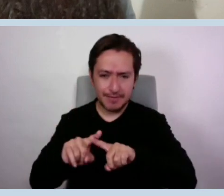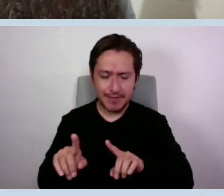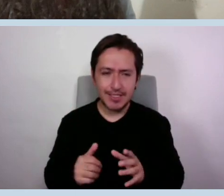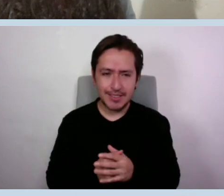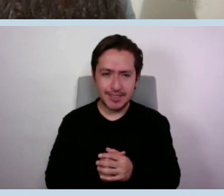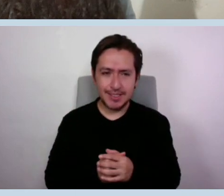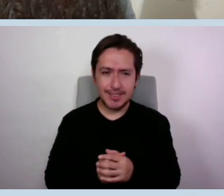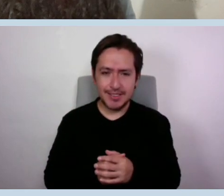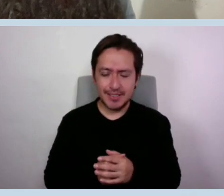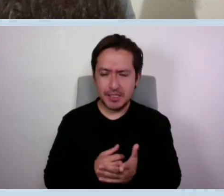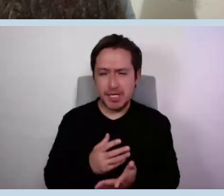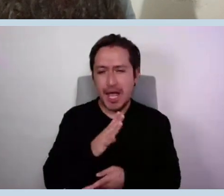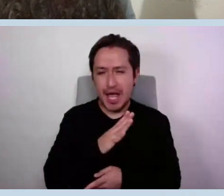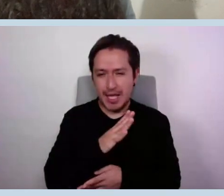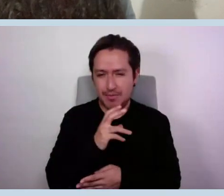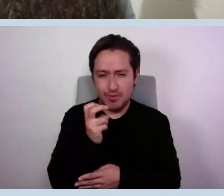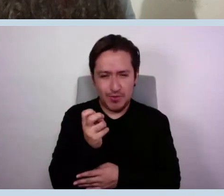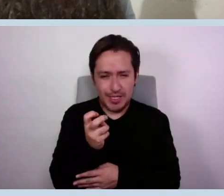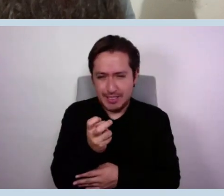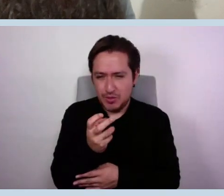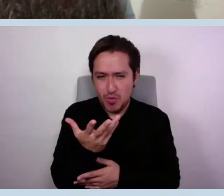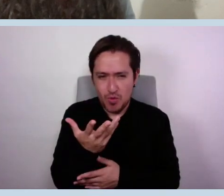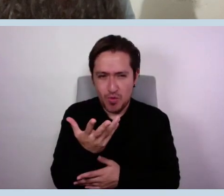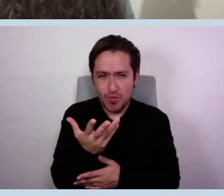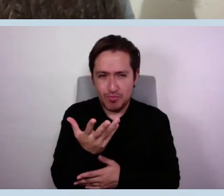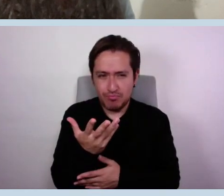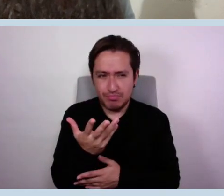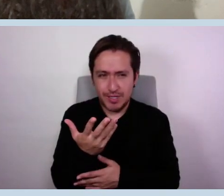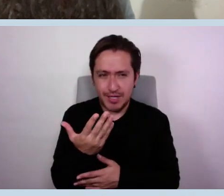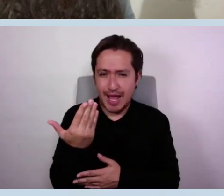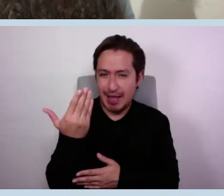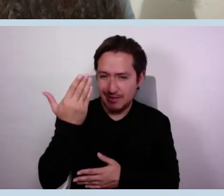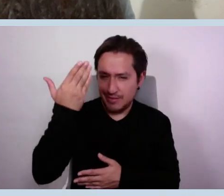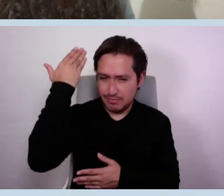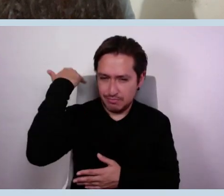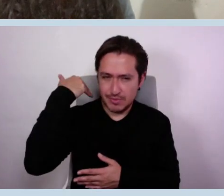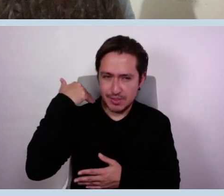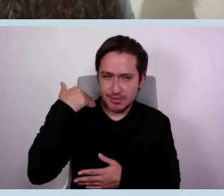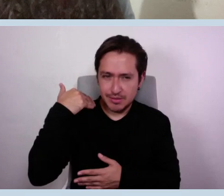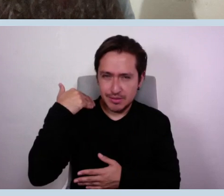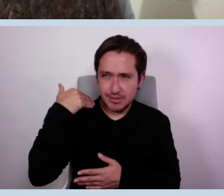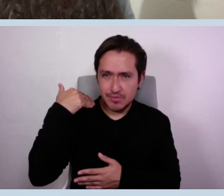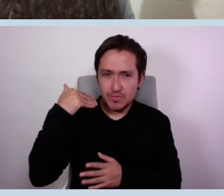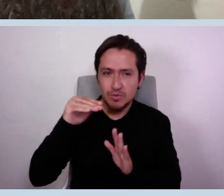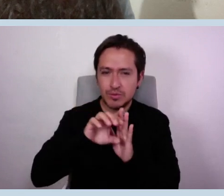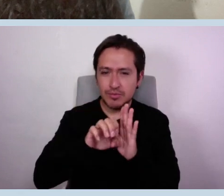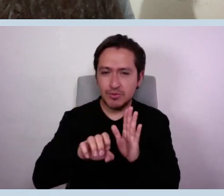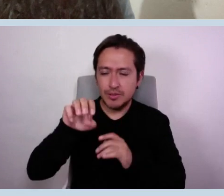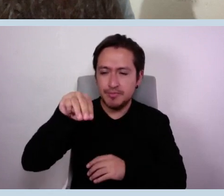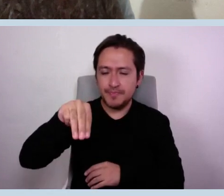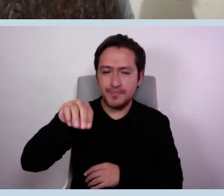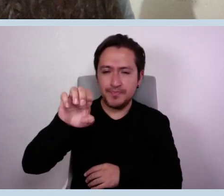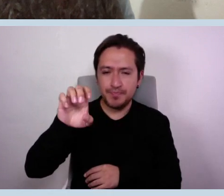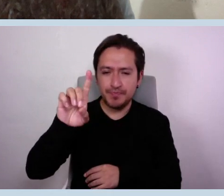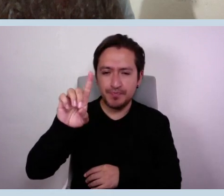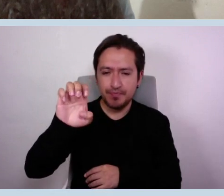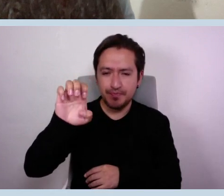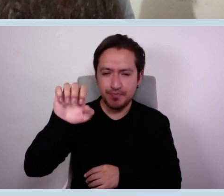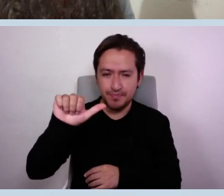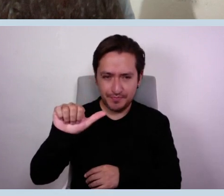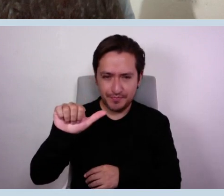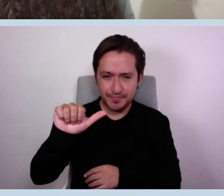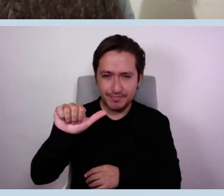no que que que en un momento tuvo gran auge no O sea qué le preguntamos a medea eh Cómo vemos A